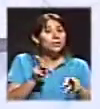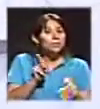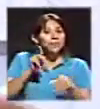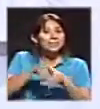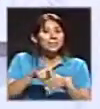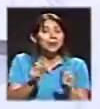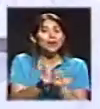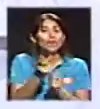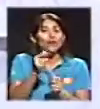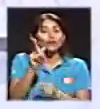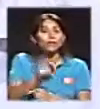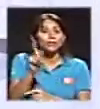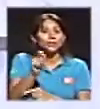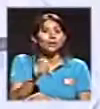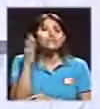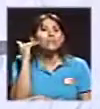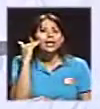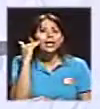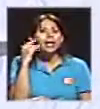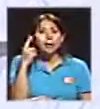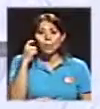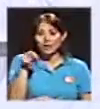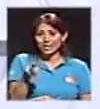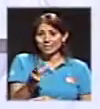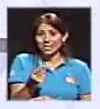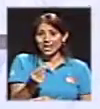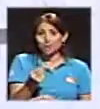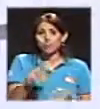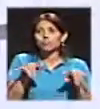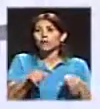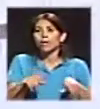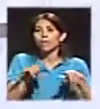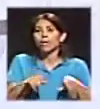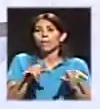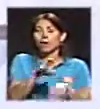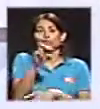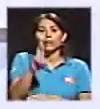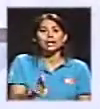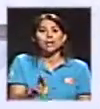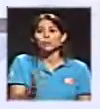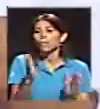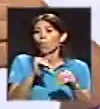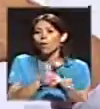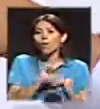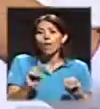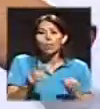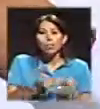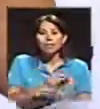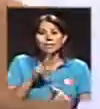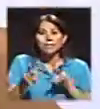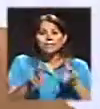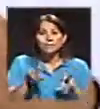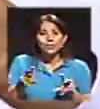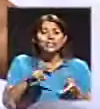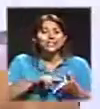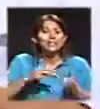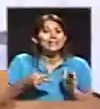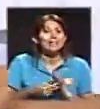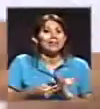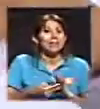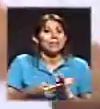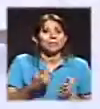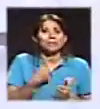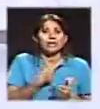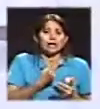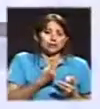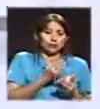que estos dineros se mantengan en Costa Rica y no haya posibilidades de hacer nuevas inversiones, pues vamos a tener una cantidad de recursos que se queda acá